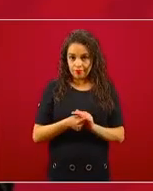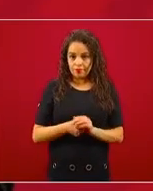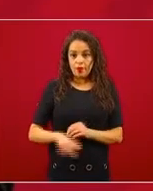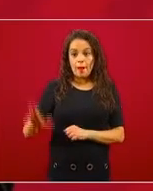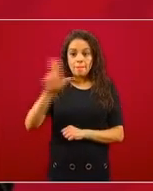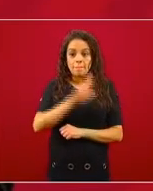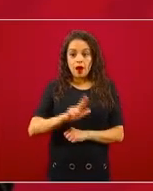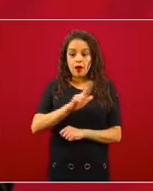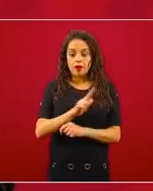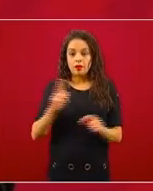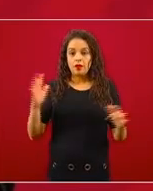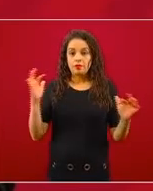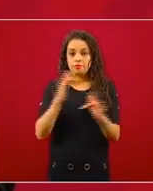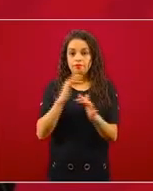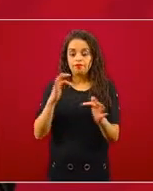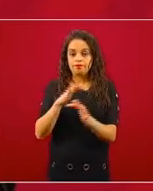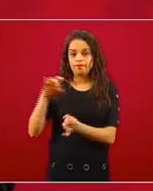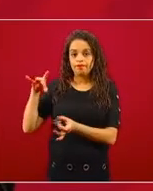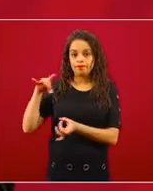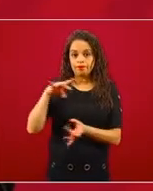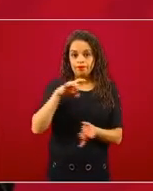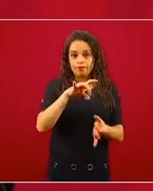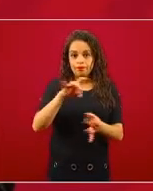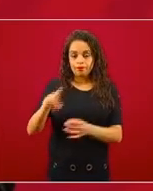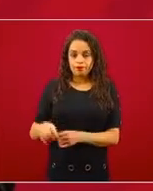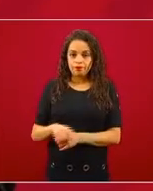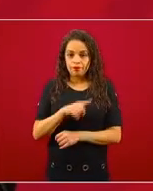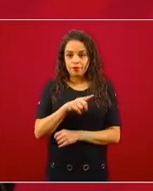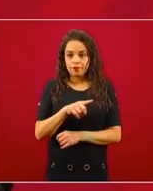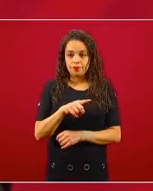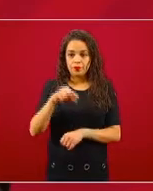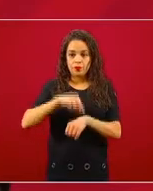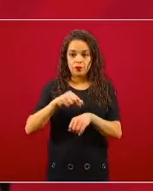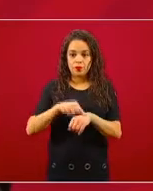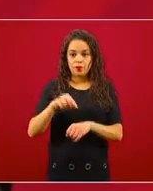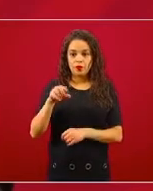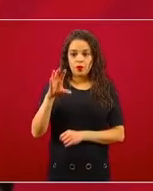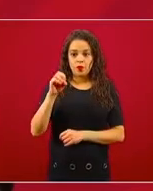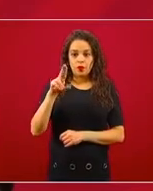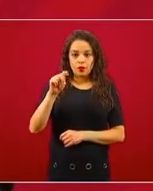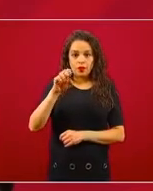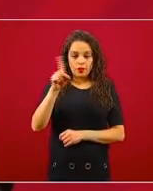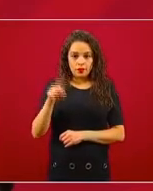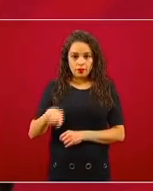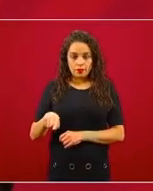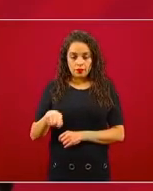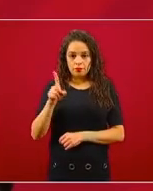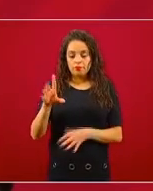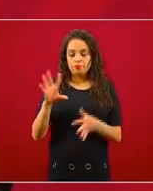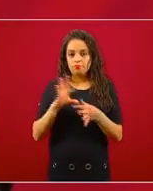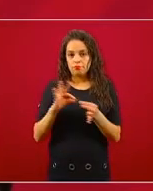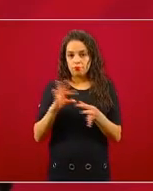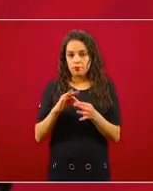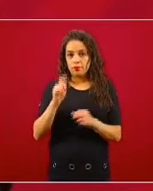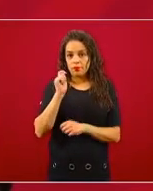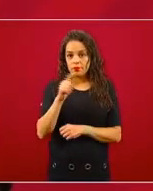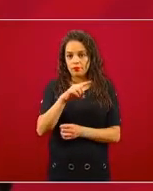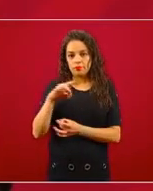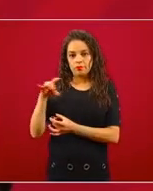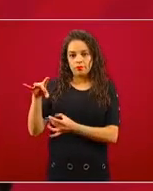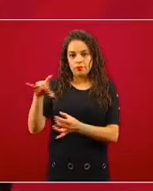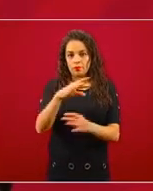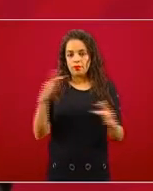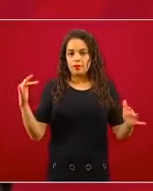movilidad y el doctor Ricardo Cortés, director de promoción de la salud, hablará de la movilidad en el